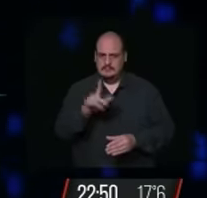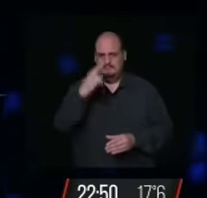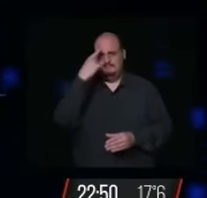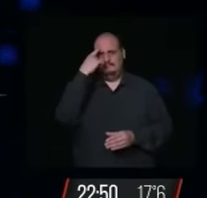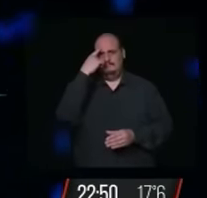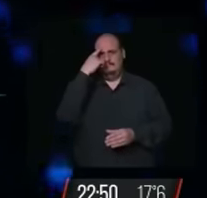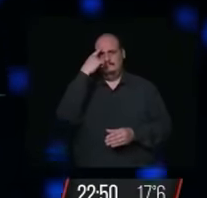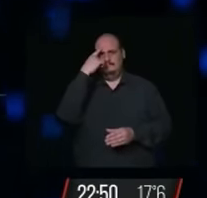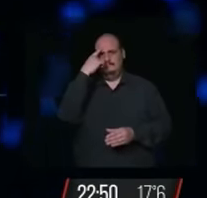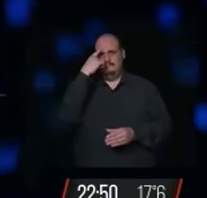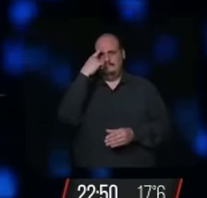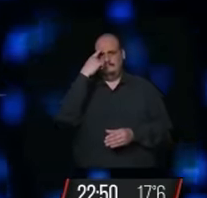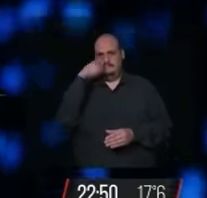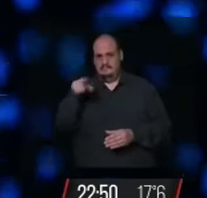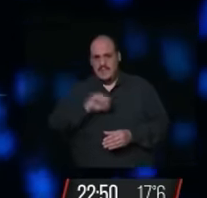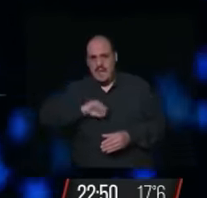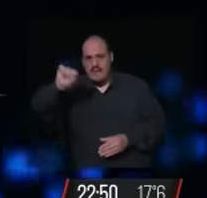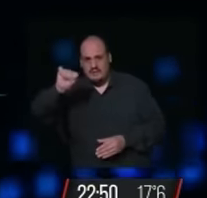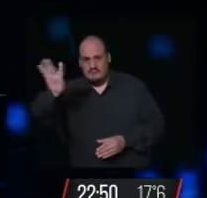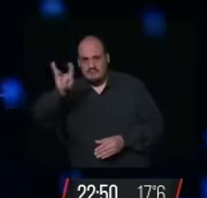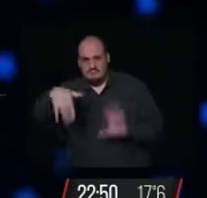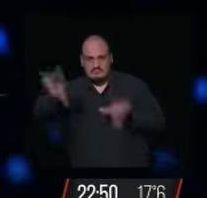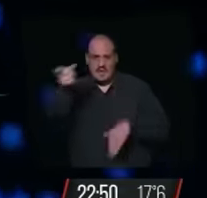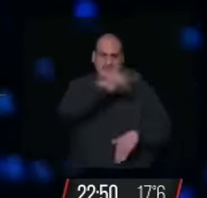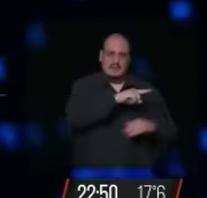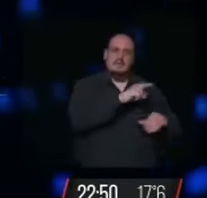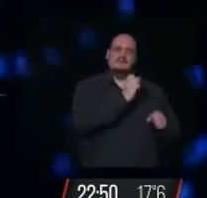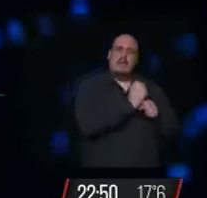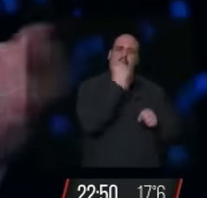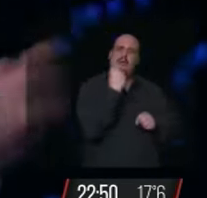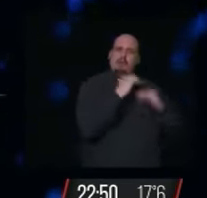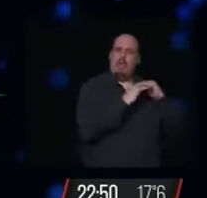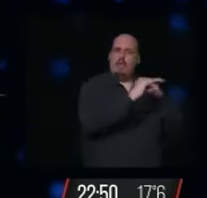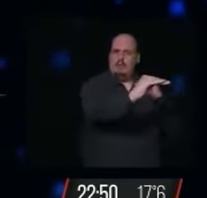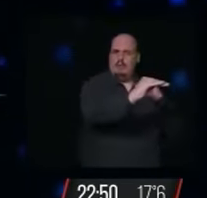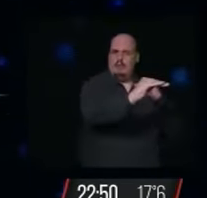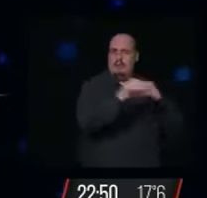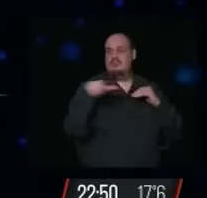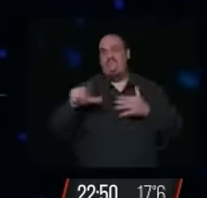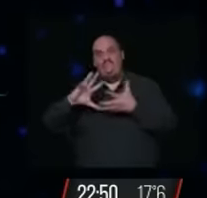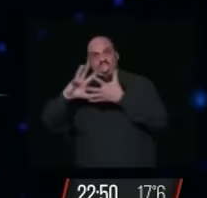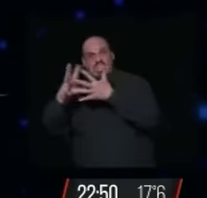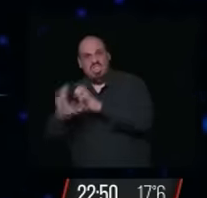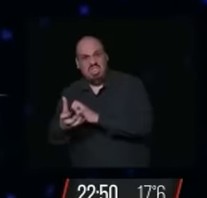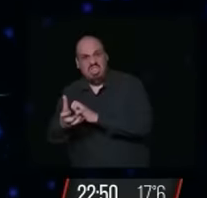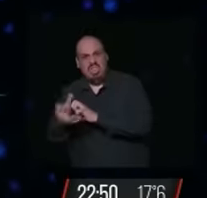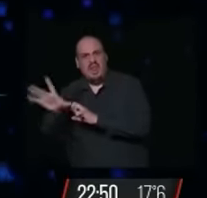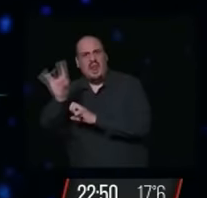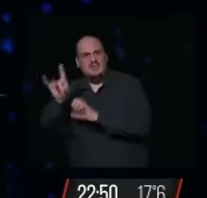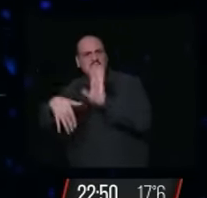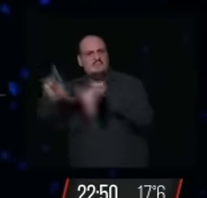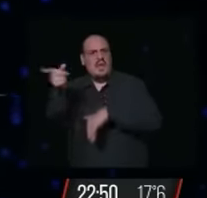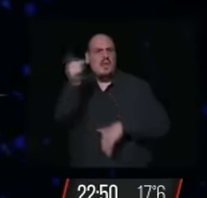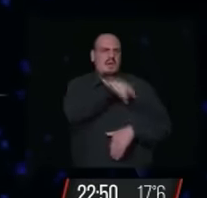si preferís la inflación sobre la estabilidad, si preferís esta decadencia en producción y